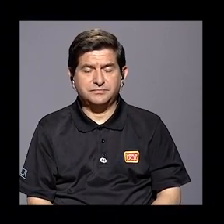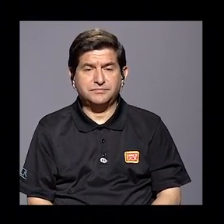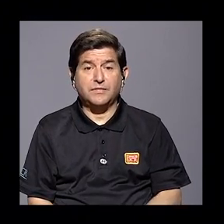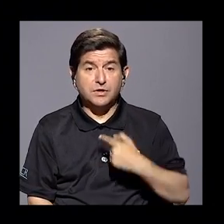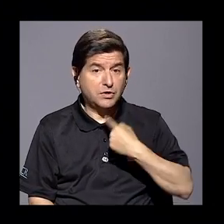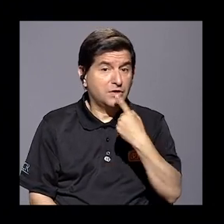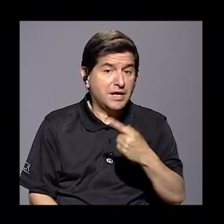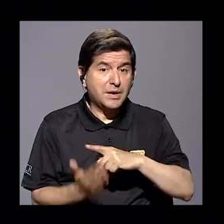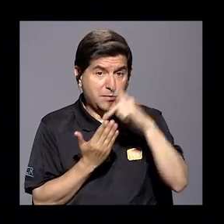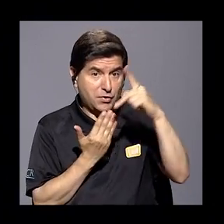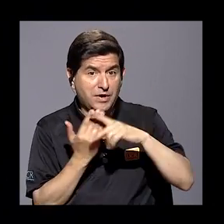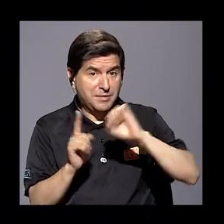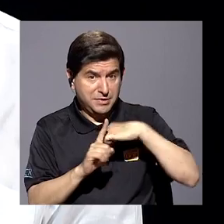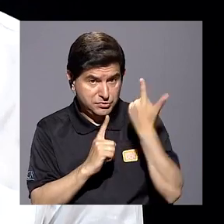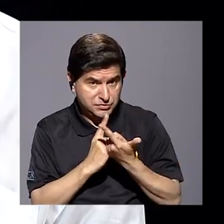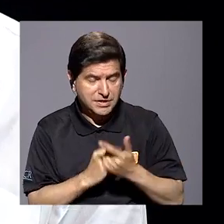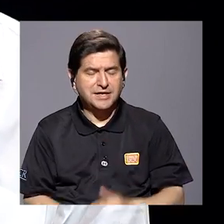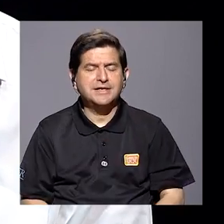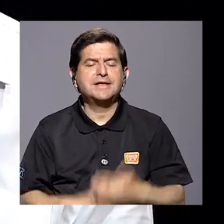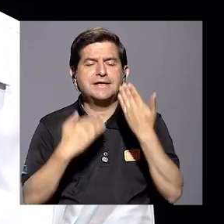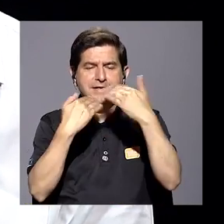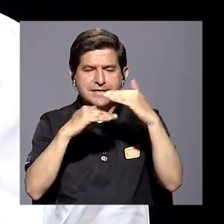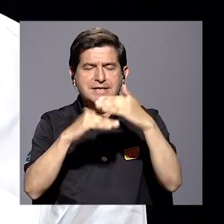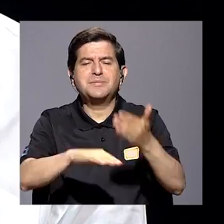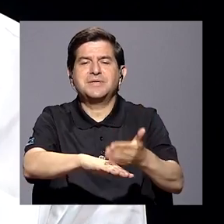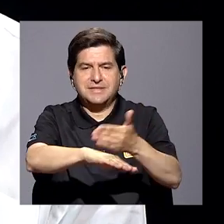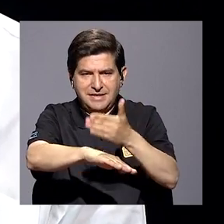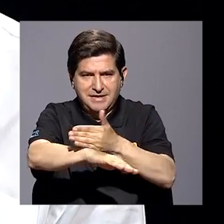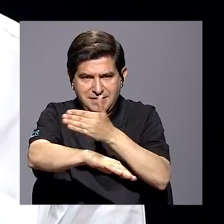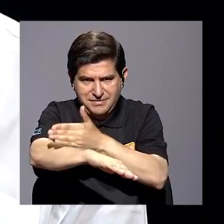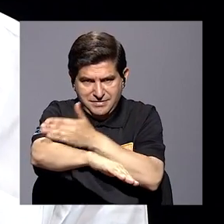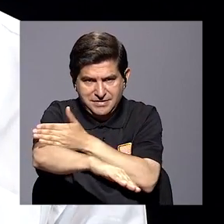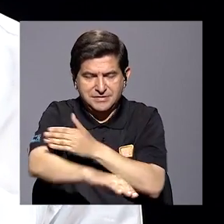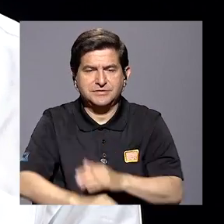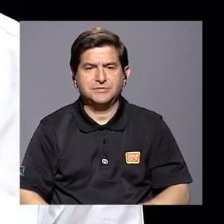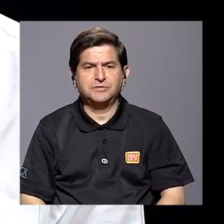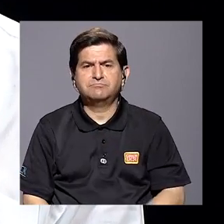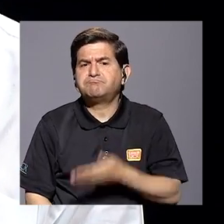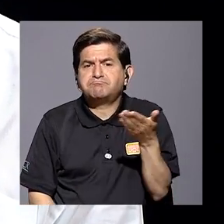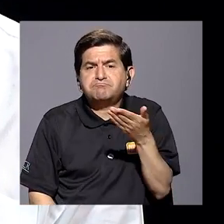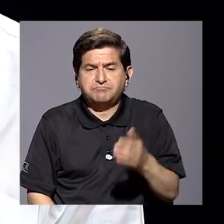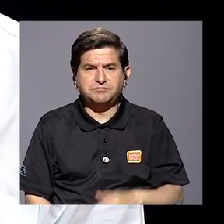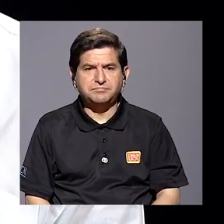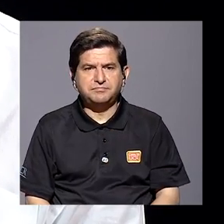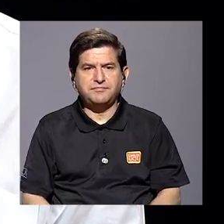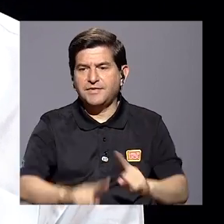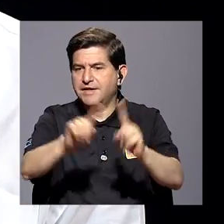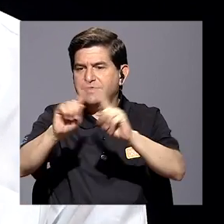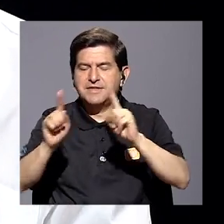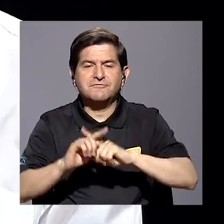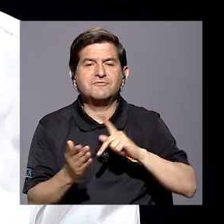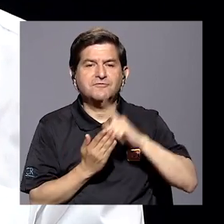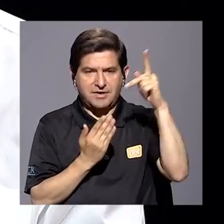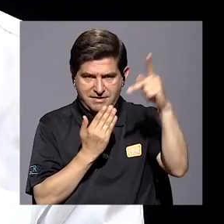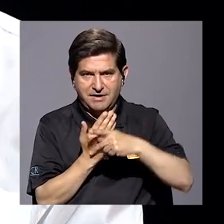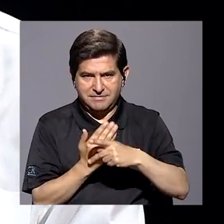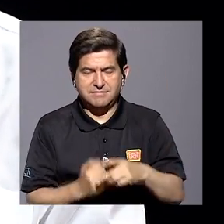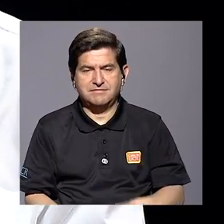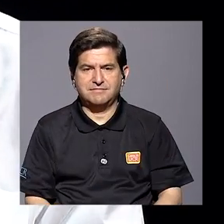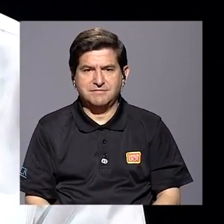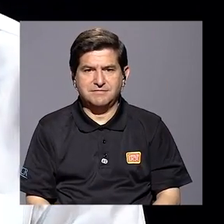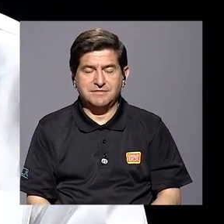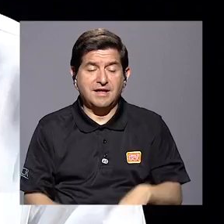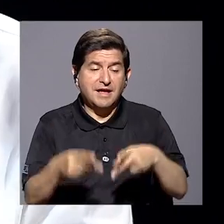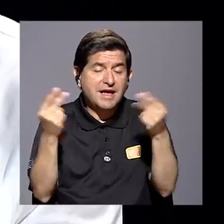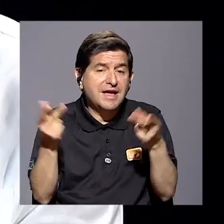ciertamente le pone un límite al crecimiento de las de los diferentes programas al